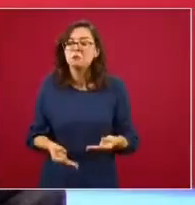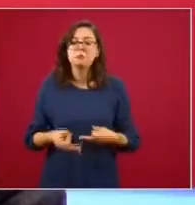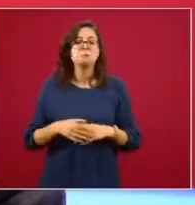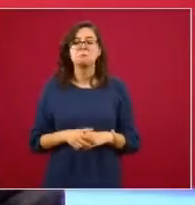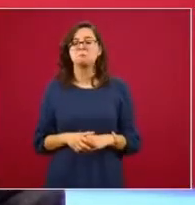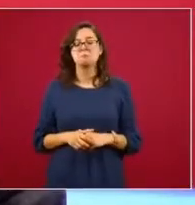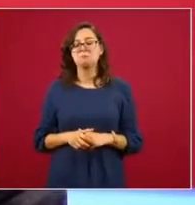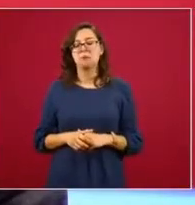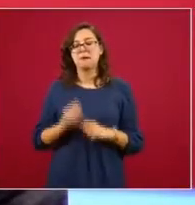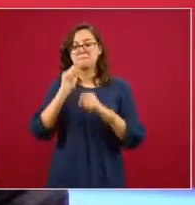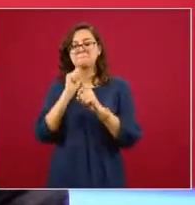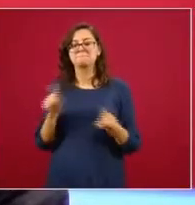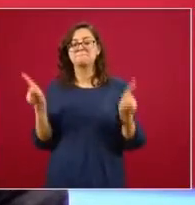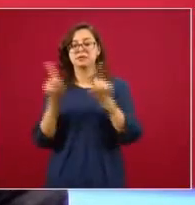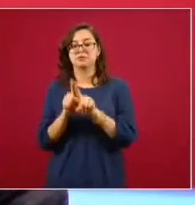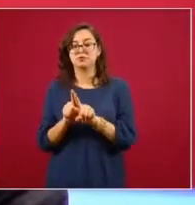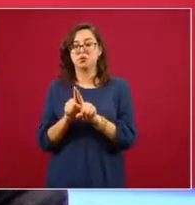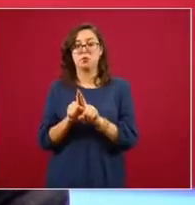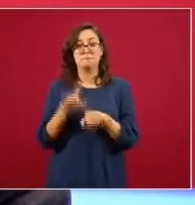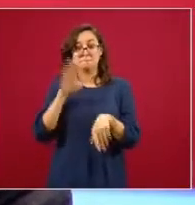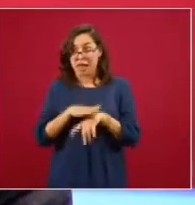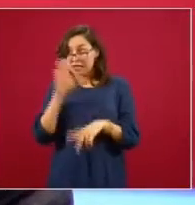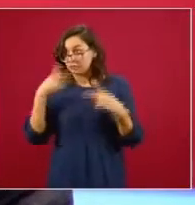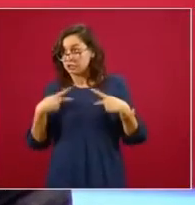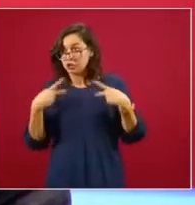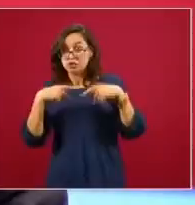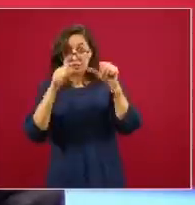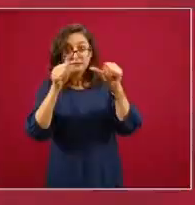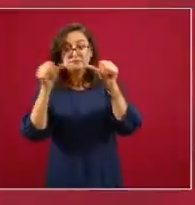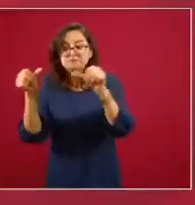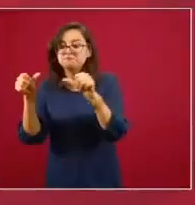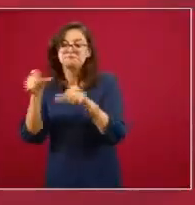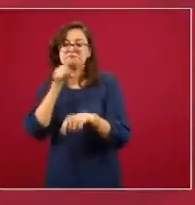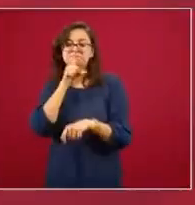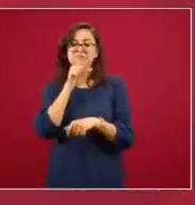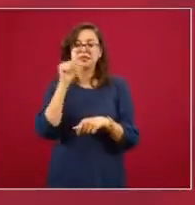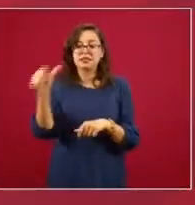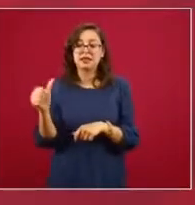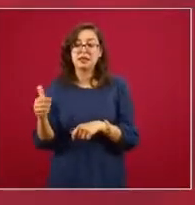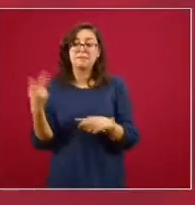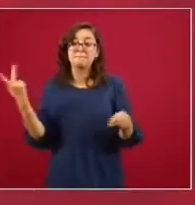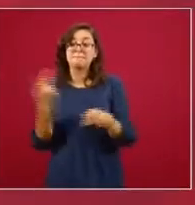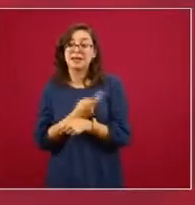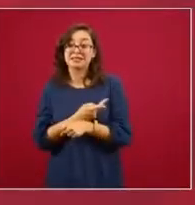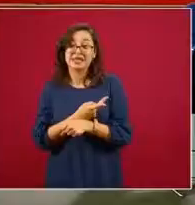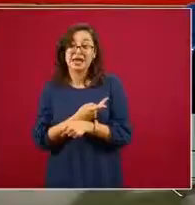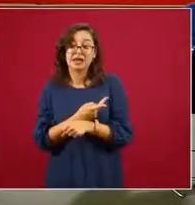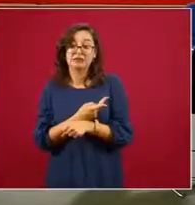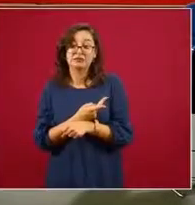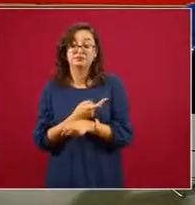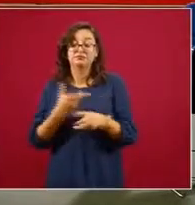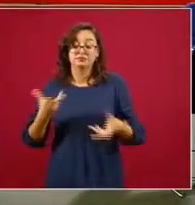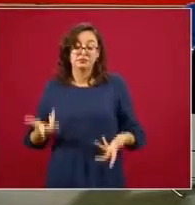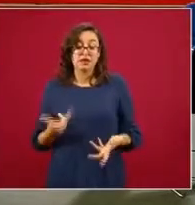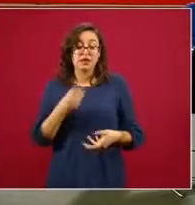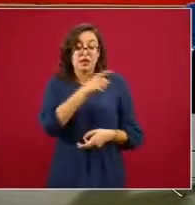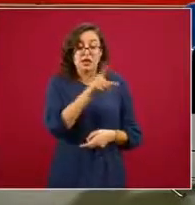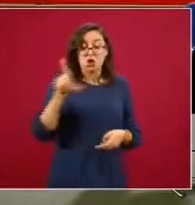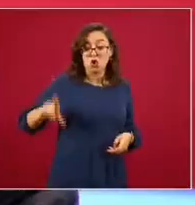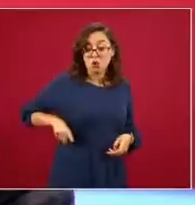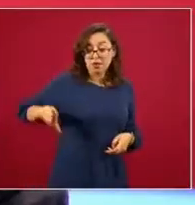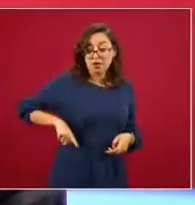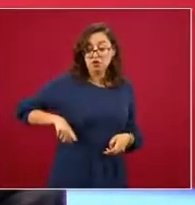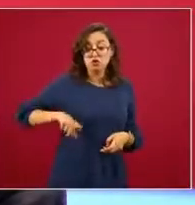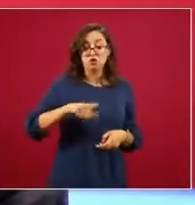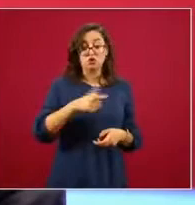logró ampliar sustantivamente la cobertura, y en cambio, como no se invirtió en una velocidad creciente